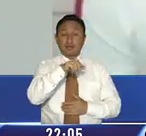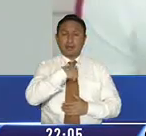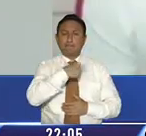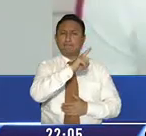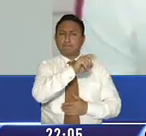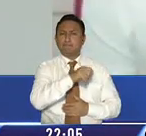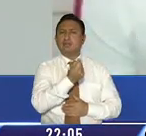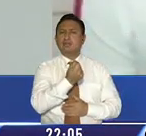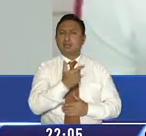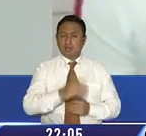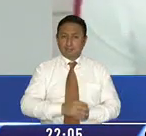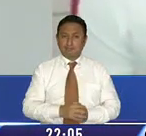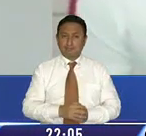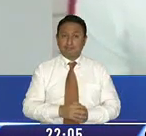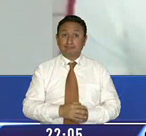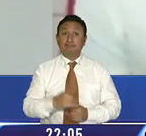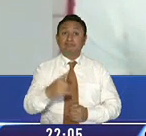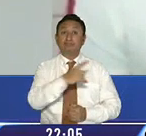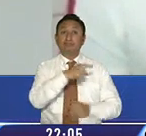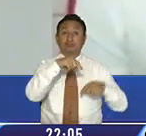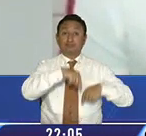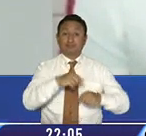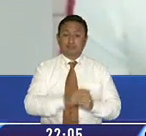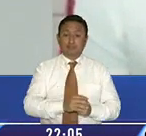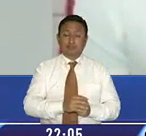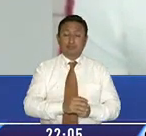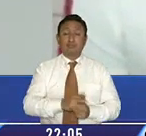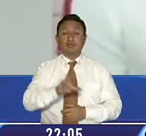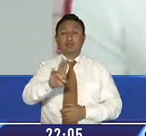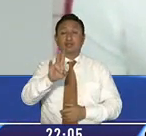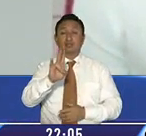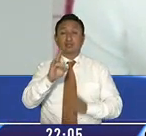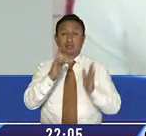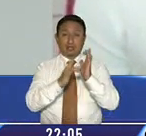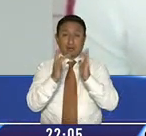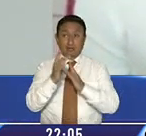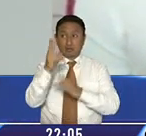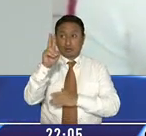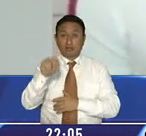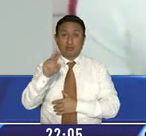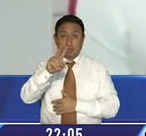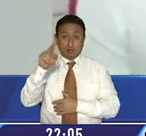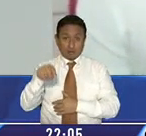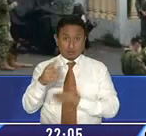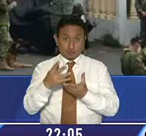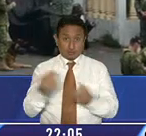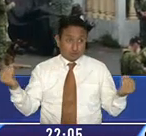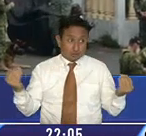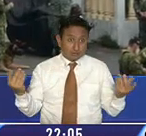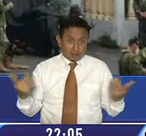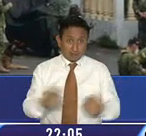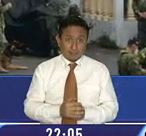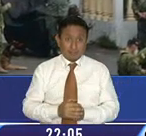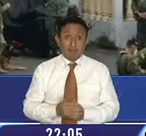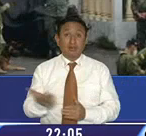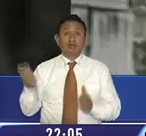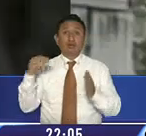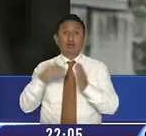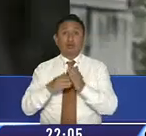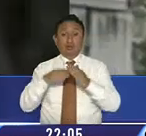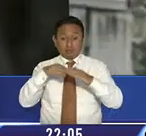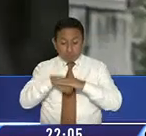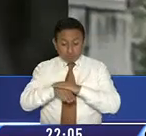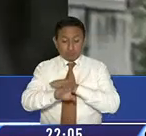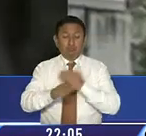preguntar. Miguel Nazareno permaneció prófugo hasta el 7 de abril del 2022, fecha en que apareció en